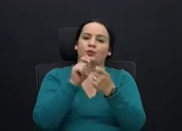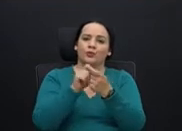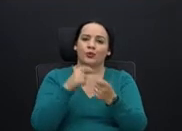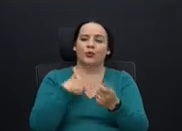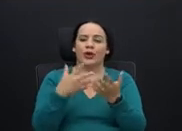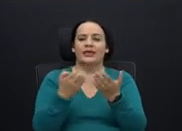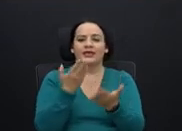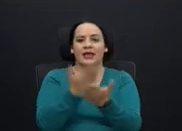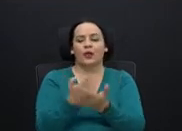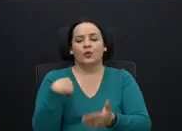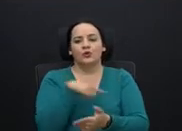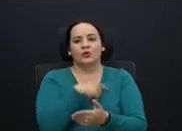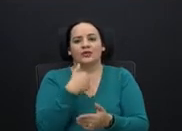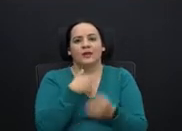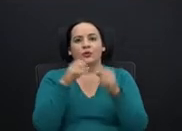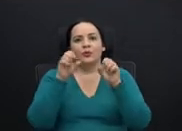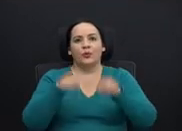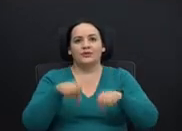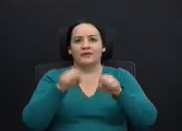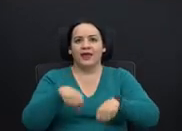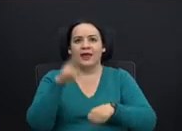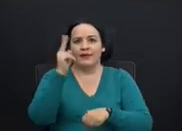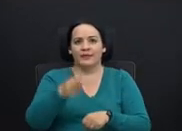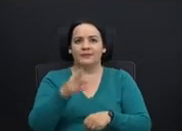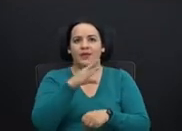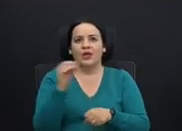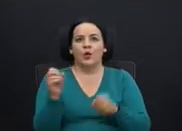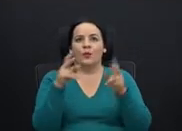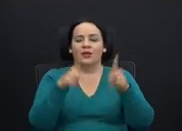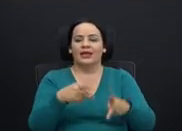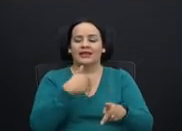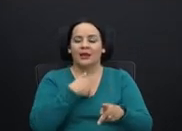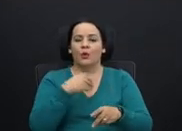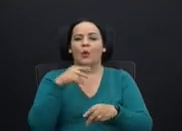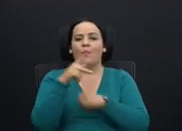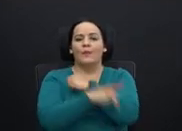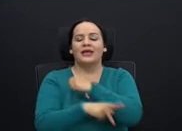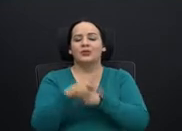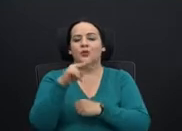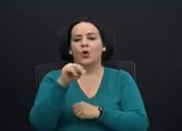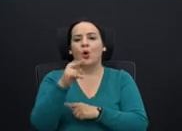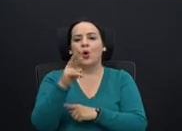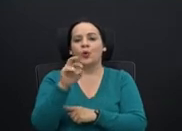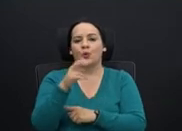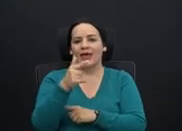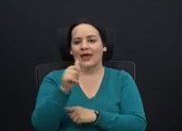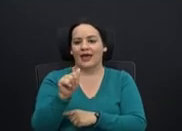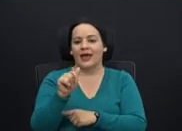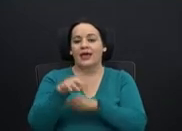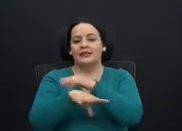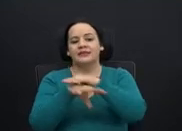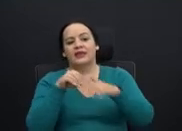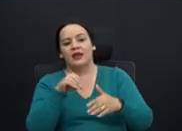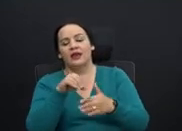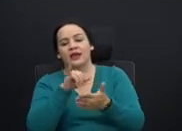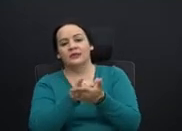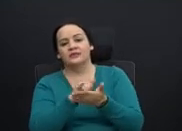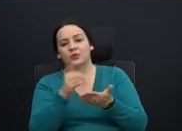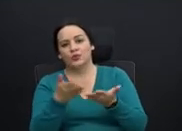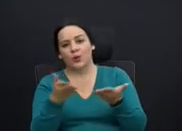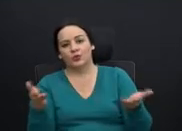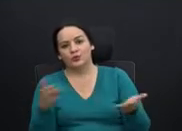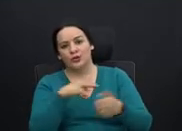tenemos también la misma posibilidad y la oportunidad que tiene un país como Noruega de extraer este tipo de recursos naturales